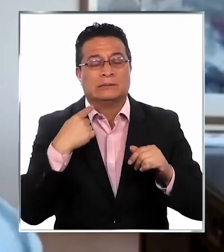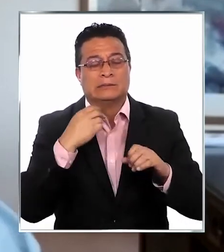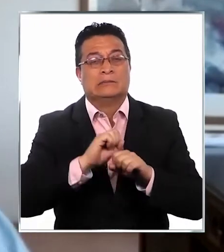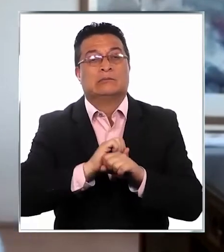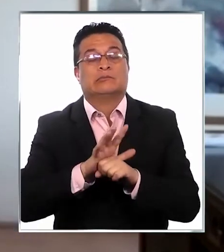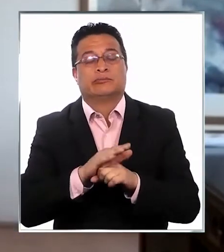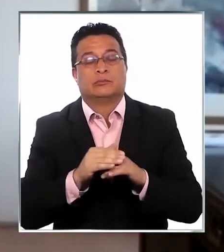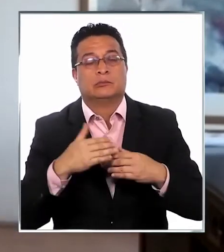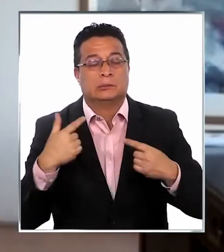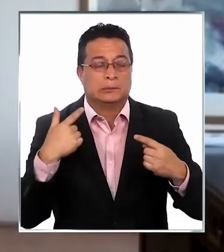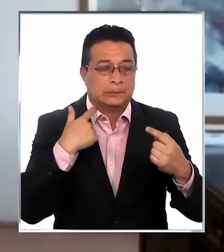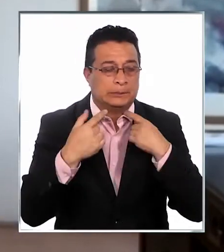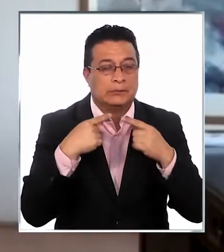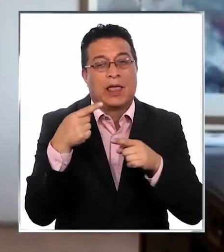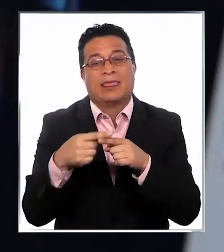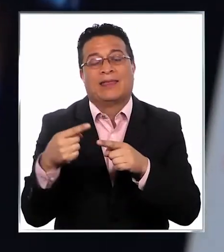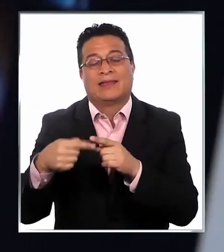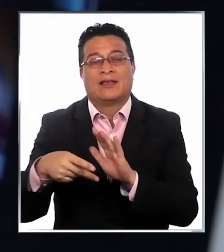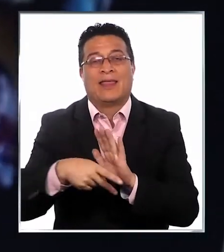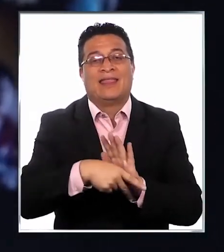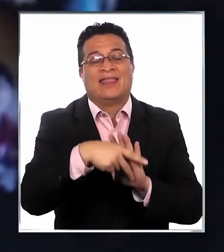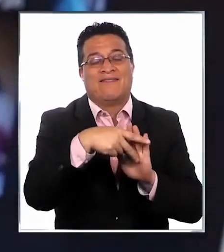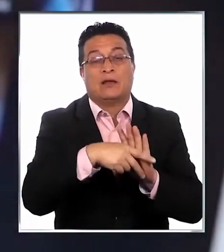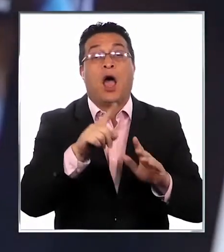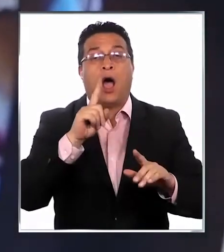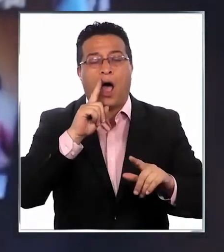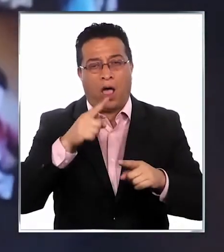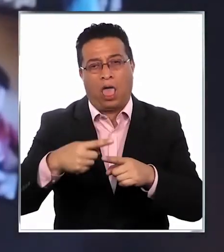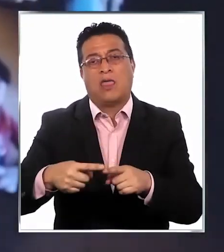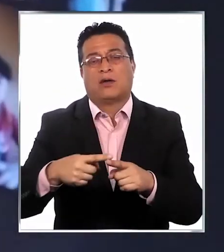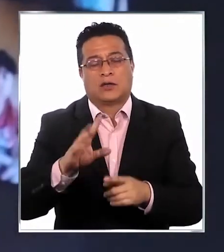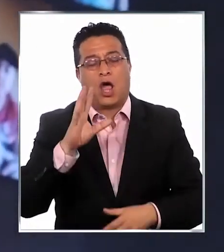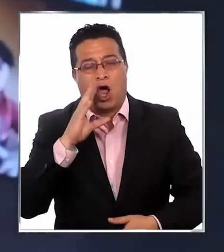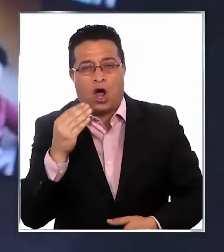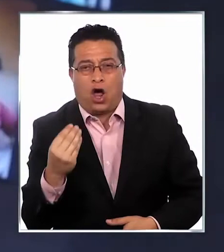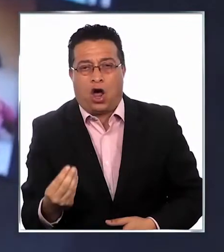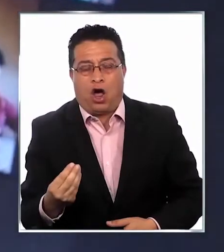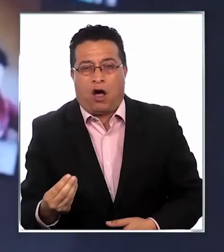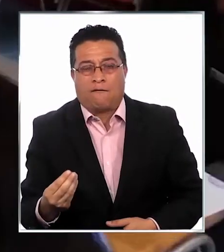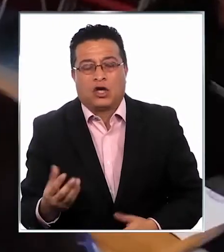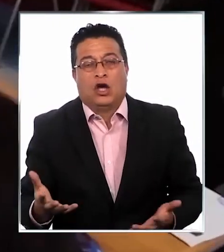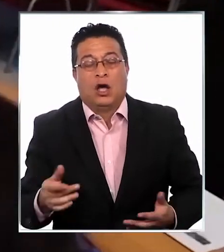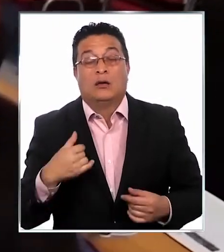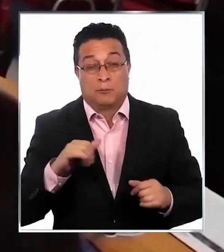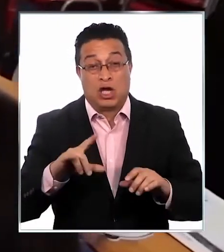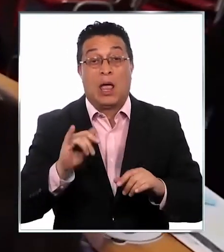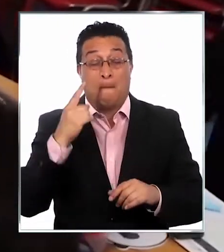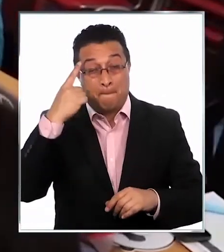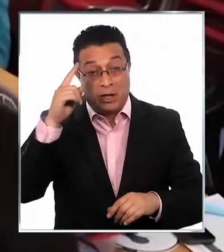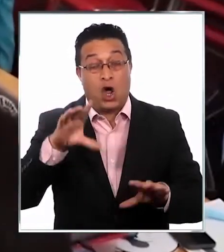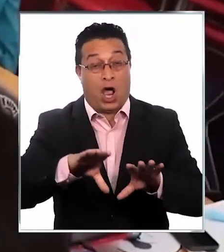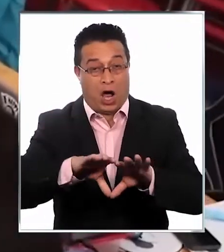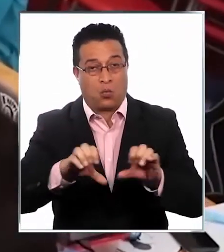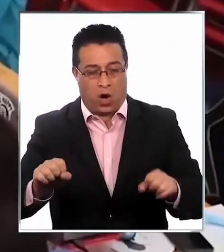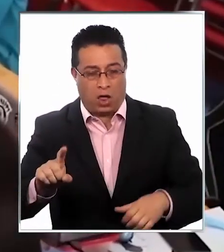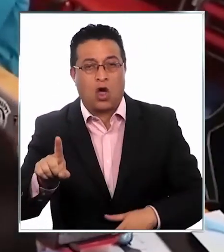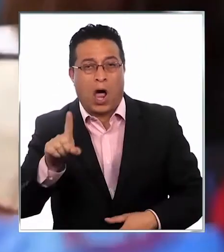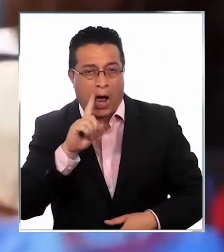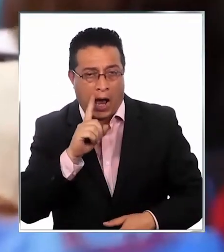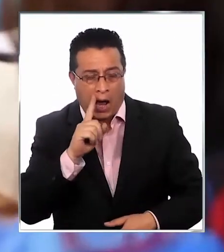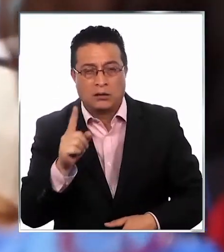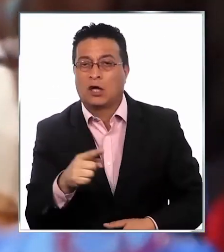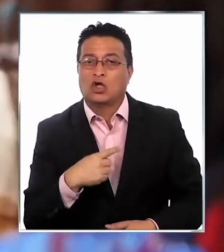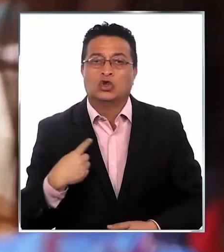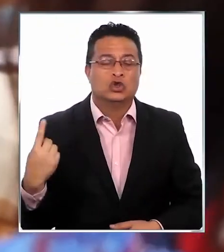ha afectado en distintos niveles. Hay diferencias, por supuesto, pero el consenso que existe entre